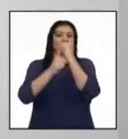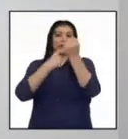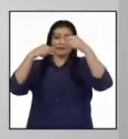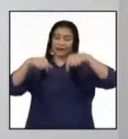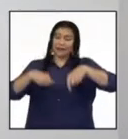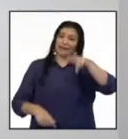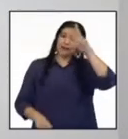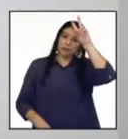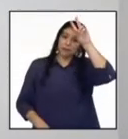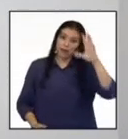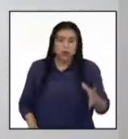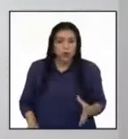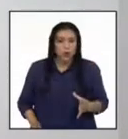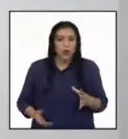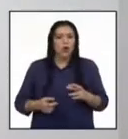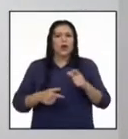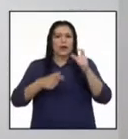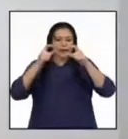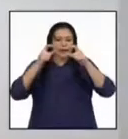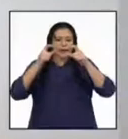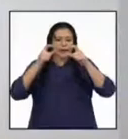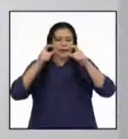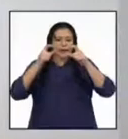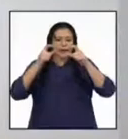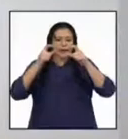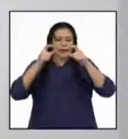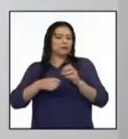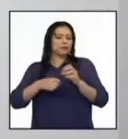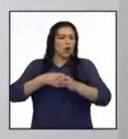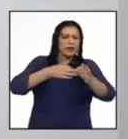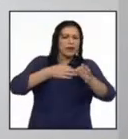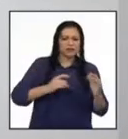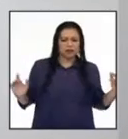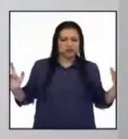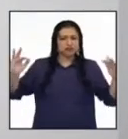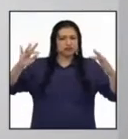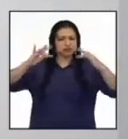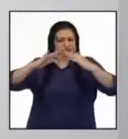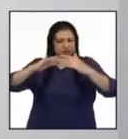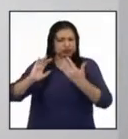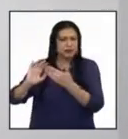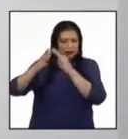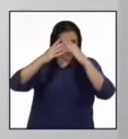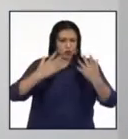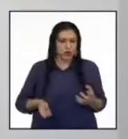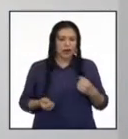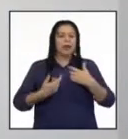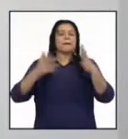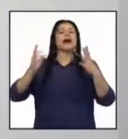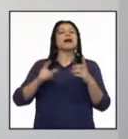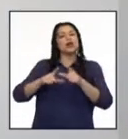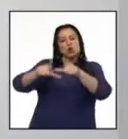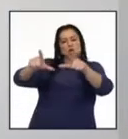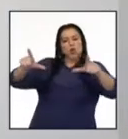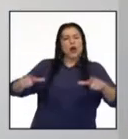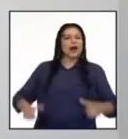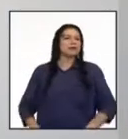peruana. Migración masiva del campo a la ciudad, aparición de los barrios